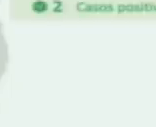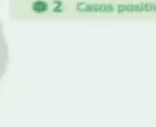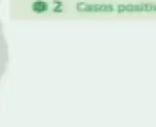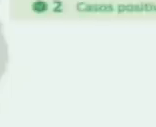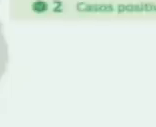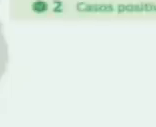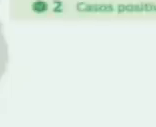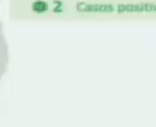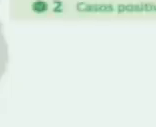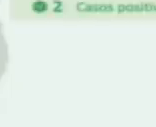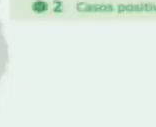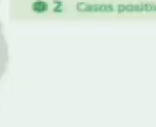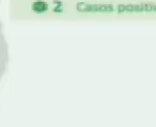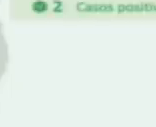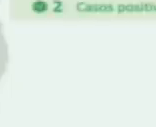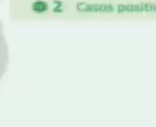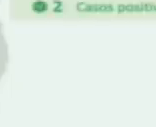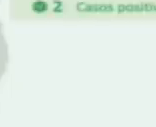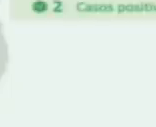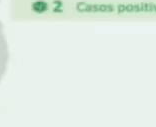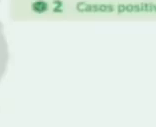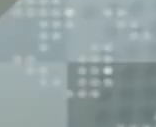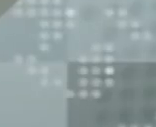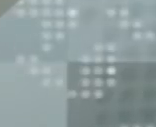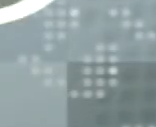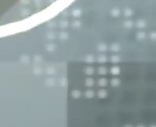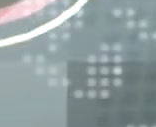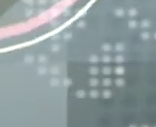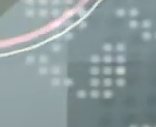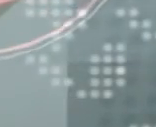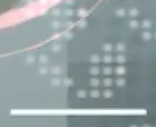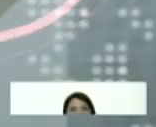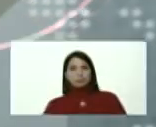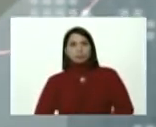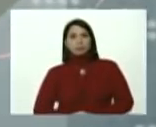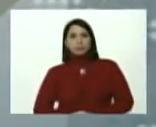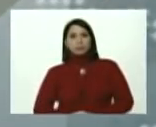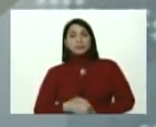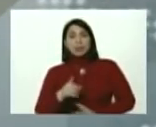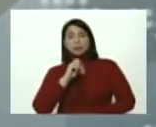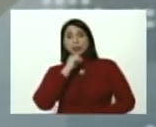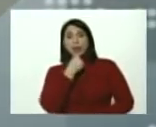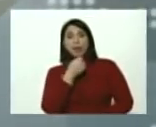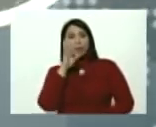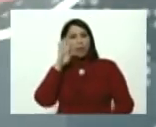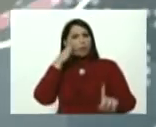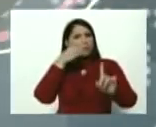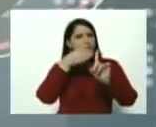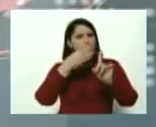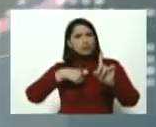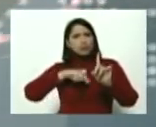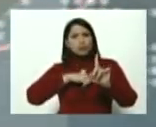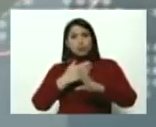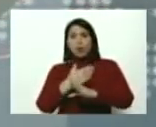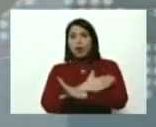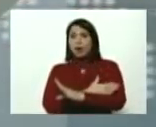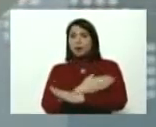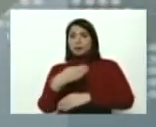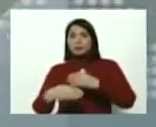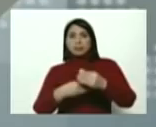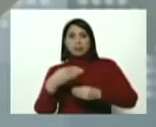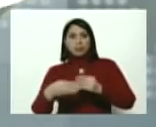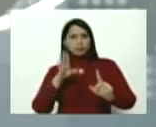1.115.041 pruebas diagnósticas para COVID-19. Esa ha sido la clave del abordaje temprano, del